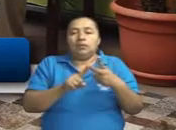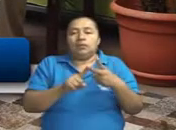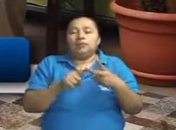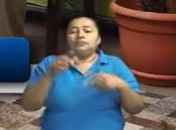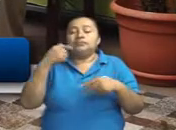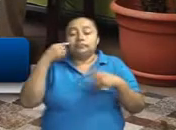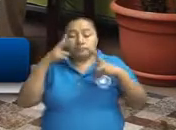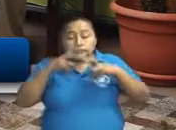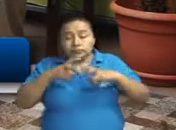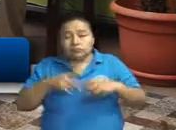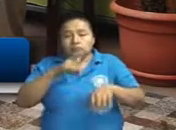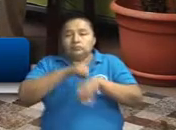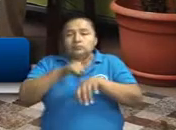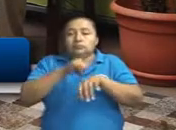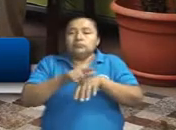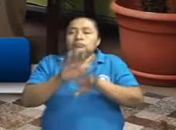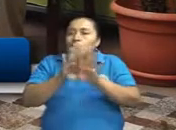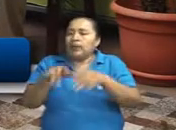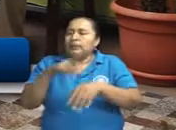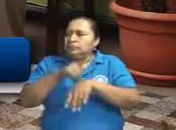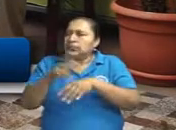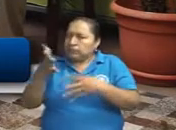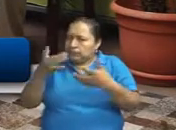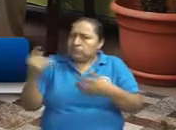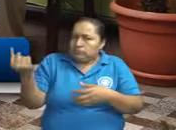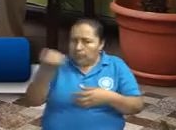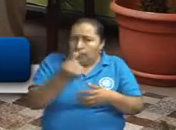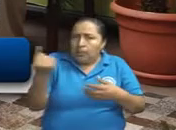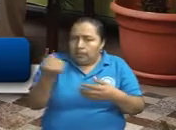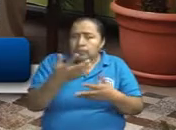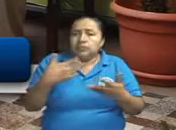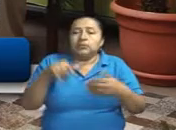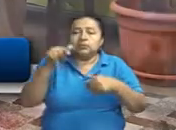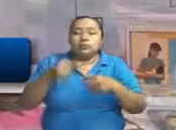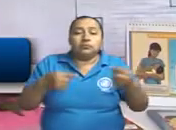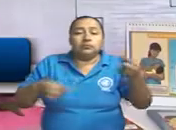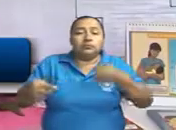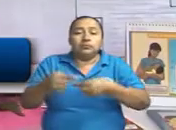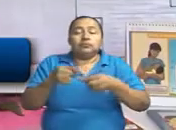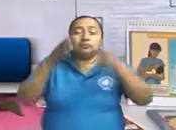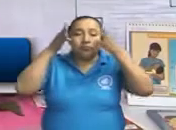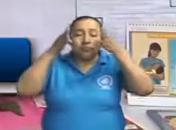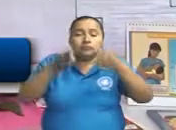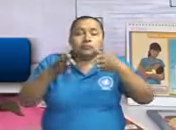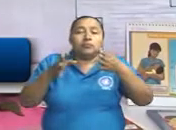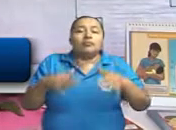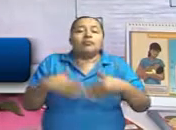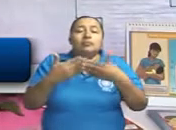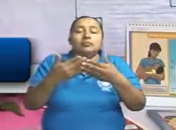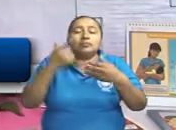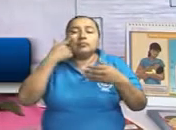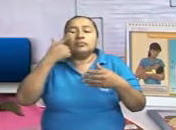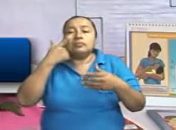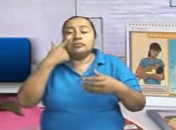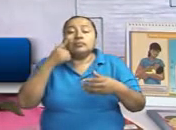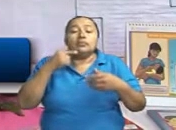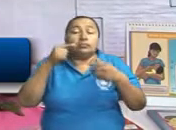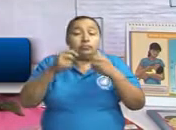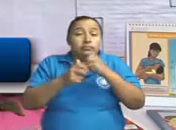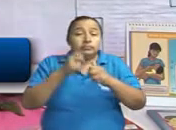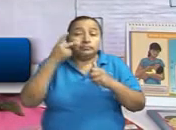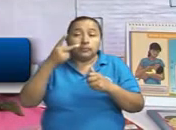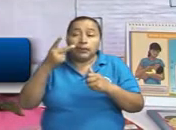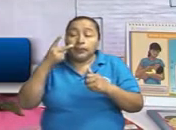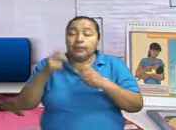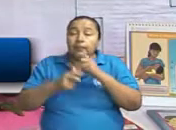exploración, a la búsqueda de estas pacientes. Estas son estrategias que se han venido enfocadas a detectar esos casos y es por